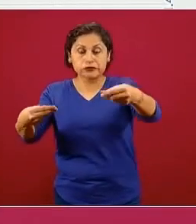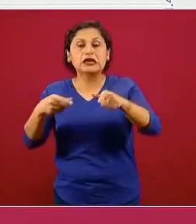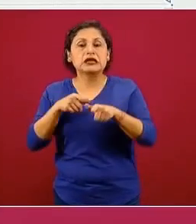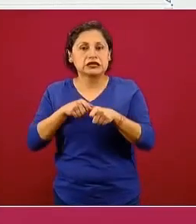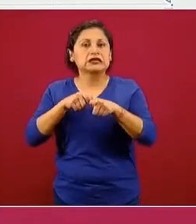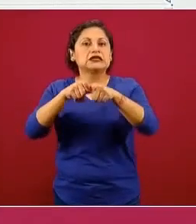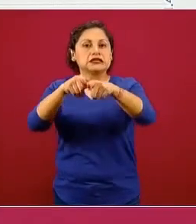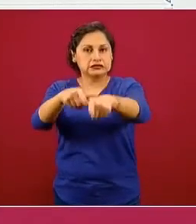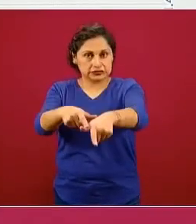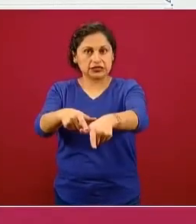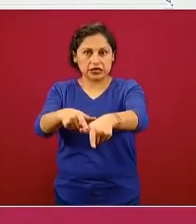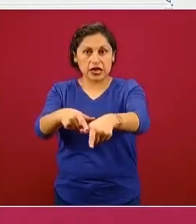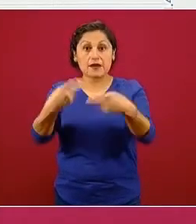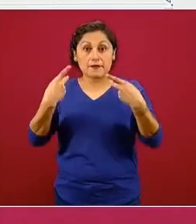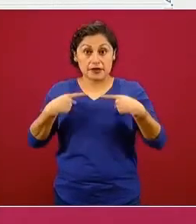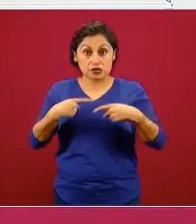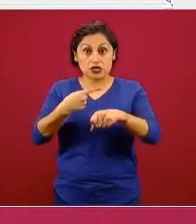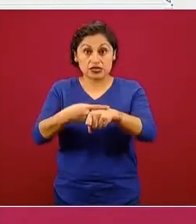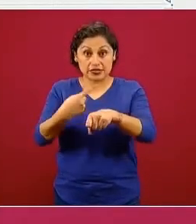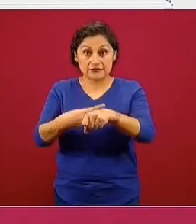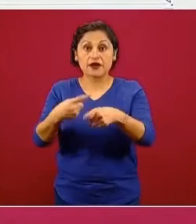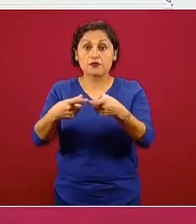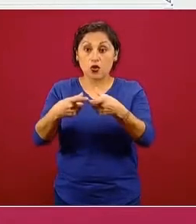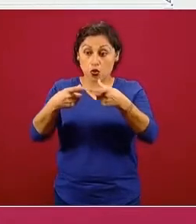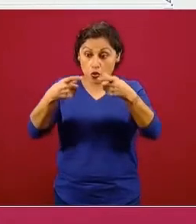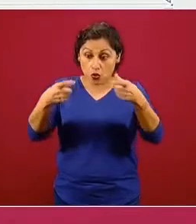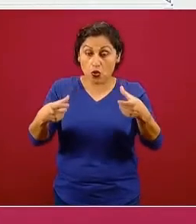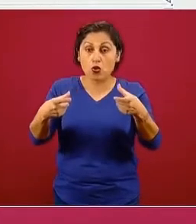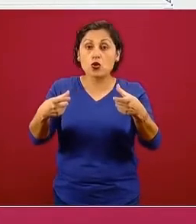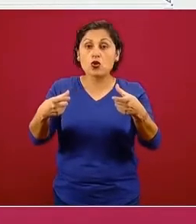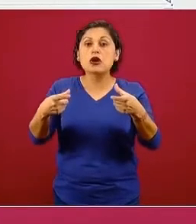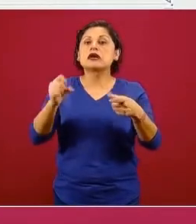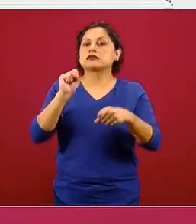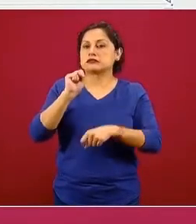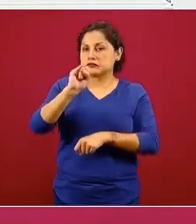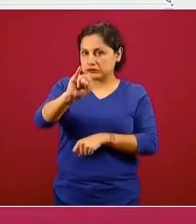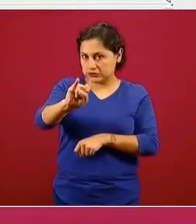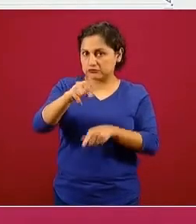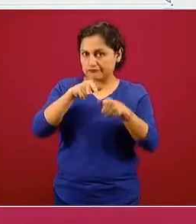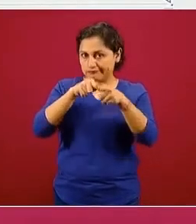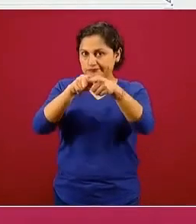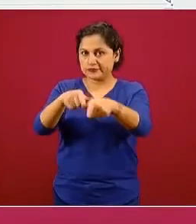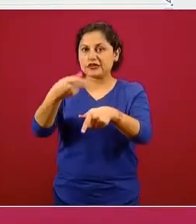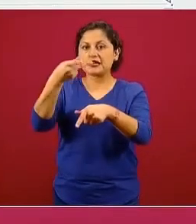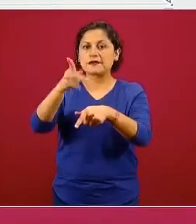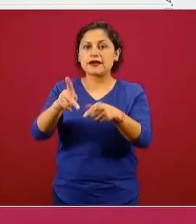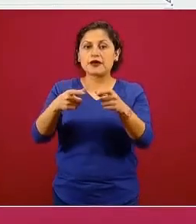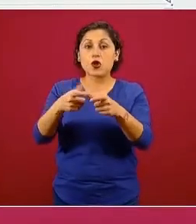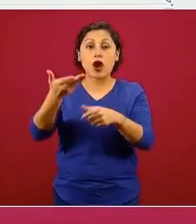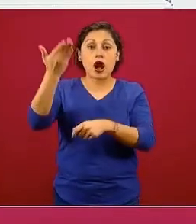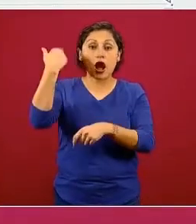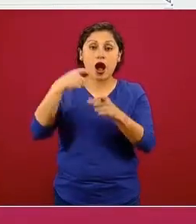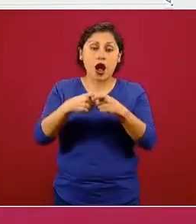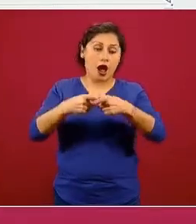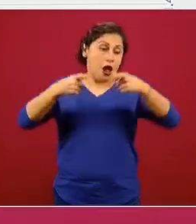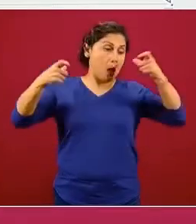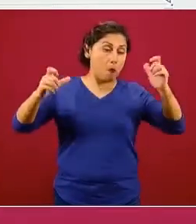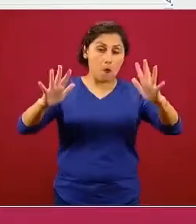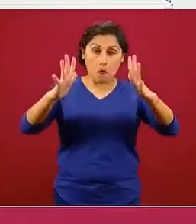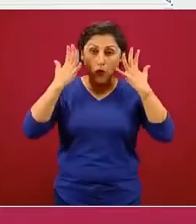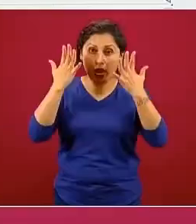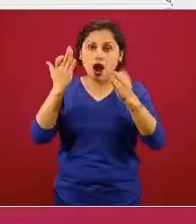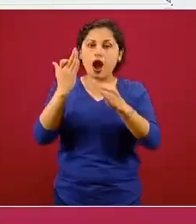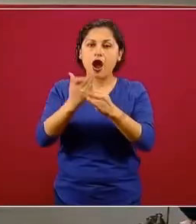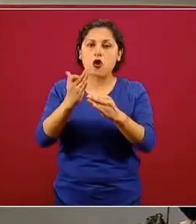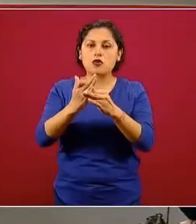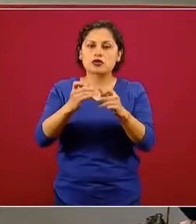crecimiento, pero la velocidad a que va en crecimiento es cada vez más lenta. Pensé en una